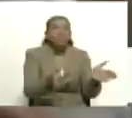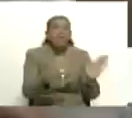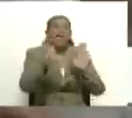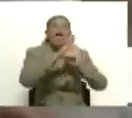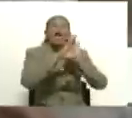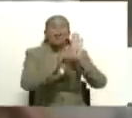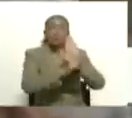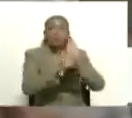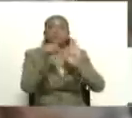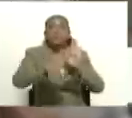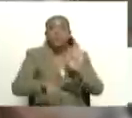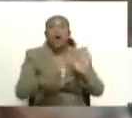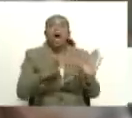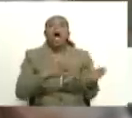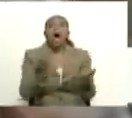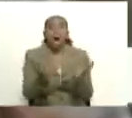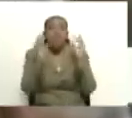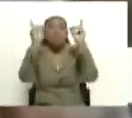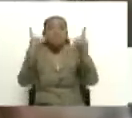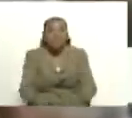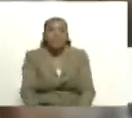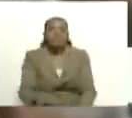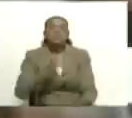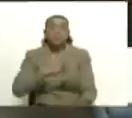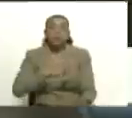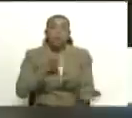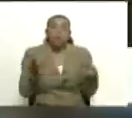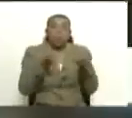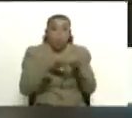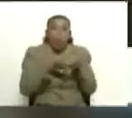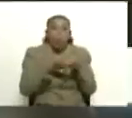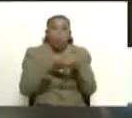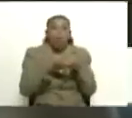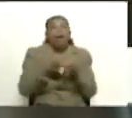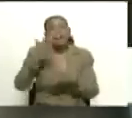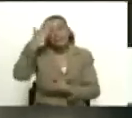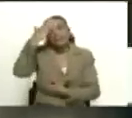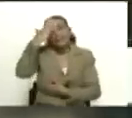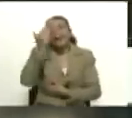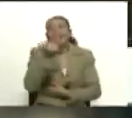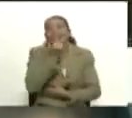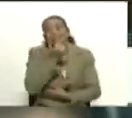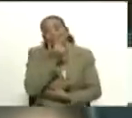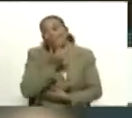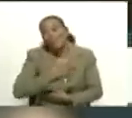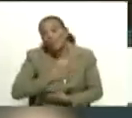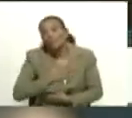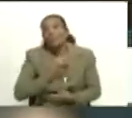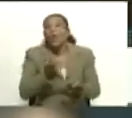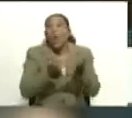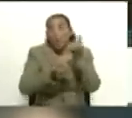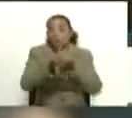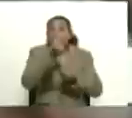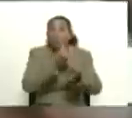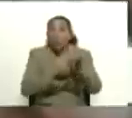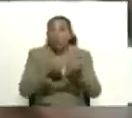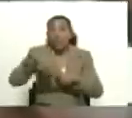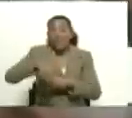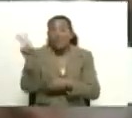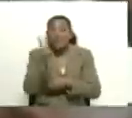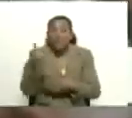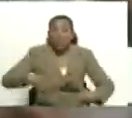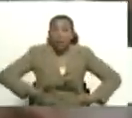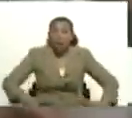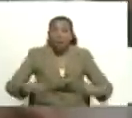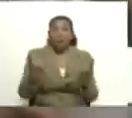Constitución y ha decidido transitar también por el camino de la sensatez. Los recursos de este país y las